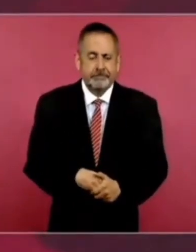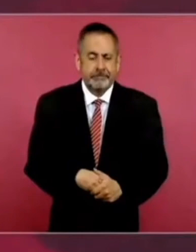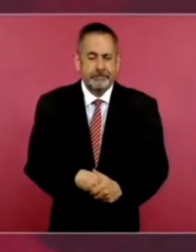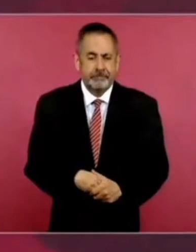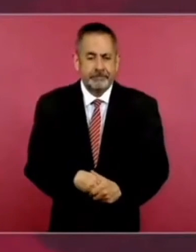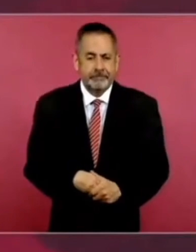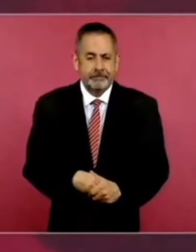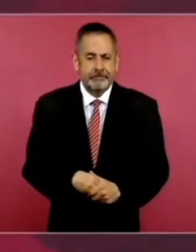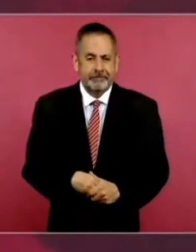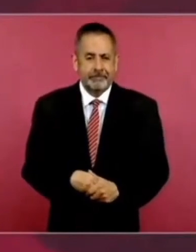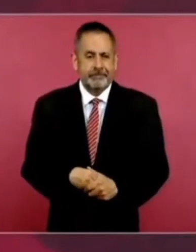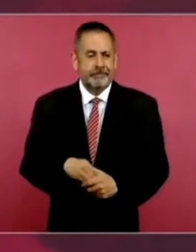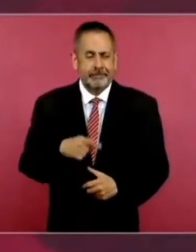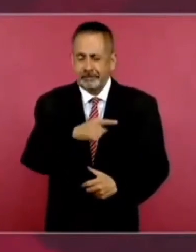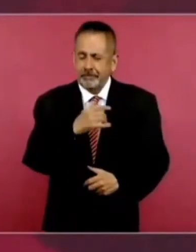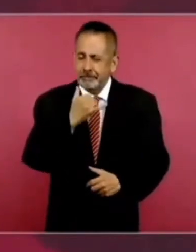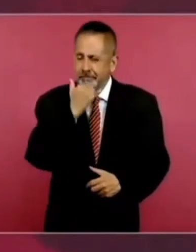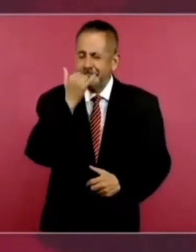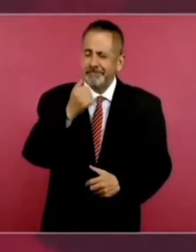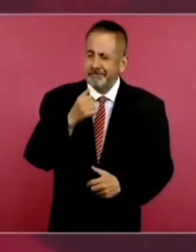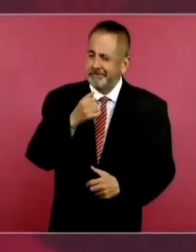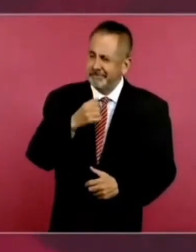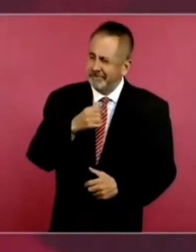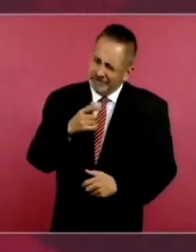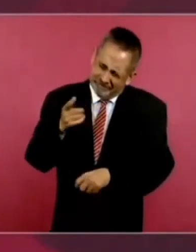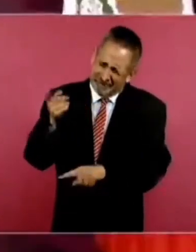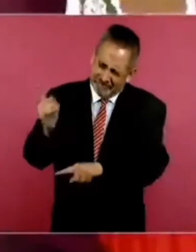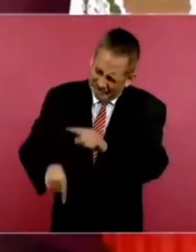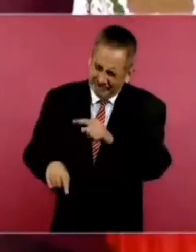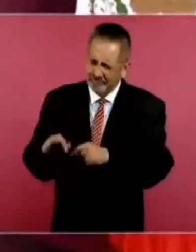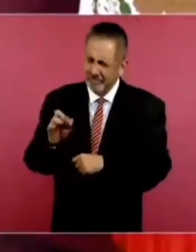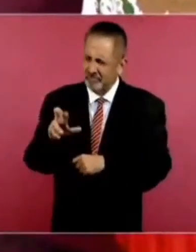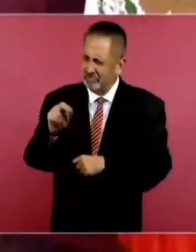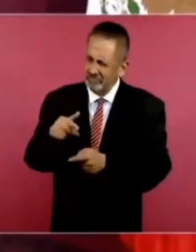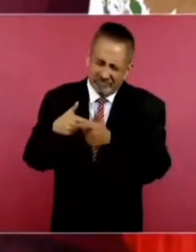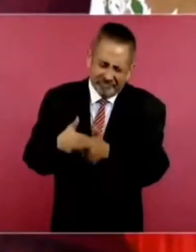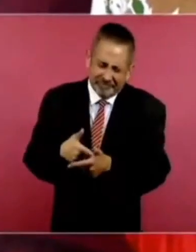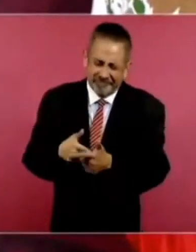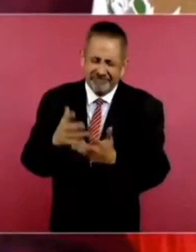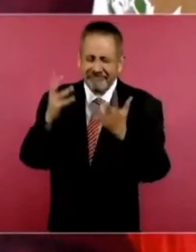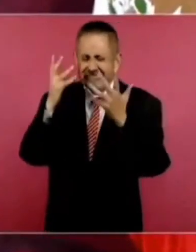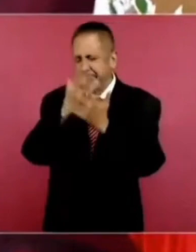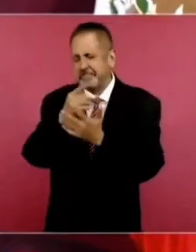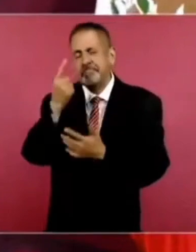que no debió haber dado marcha atrás.